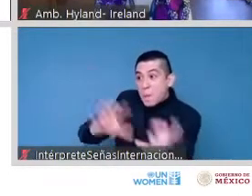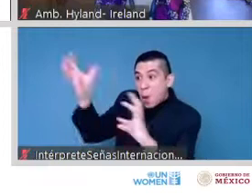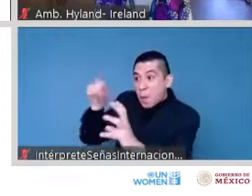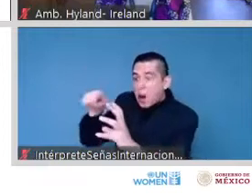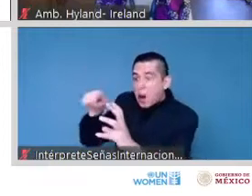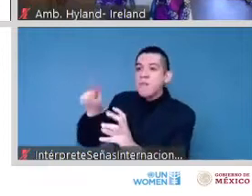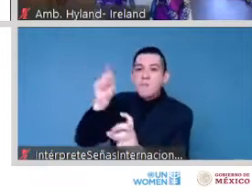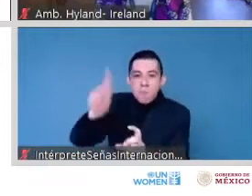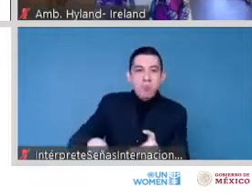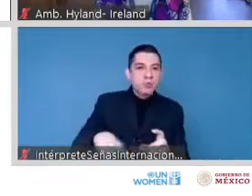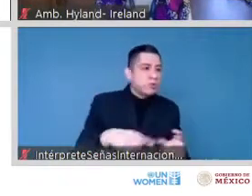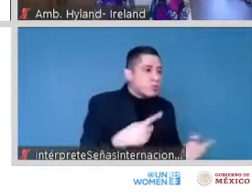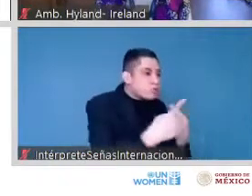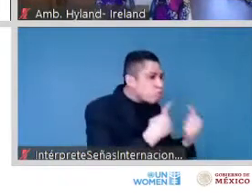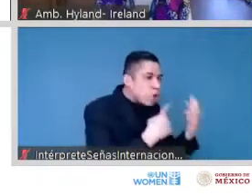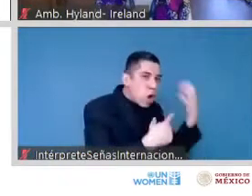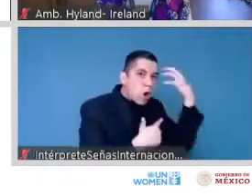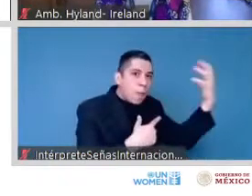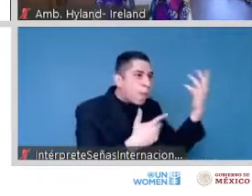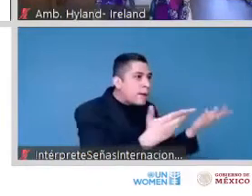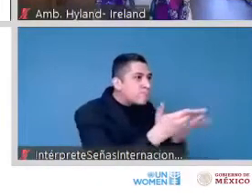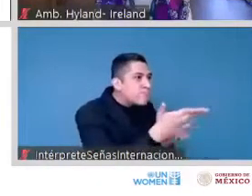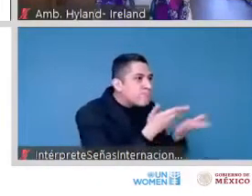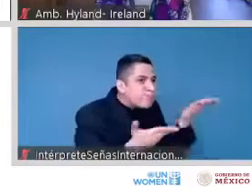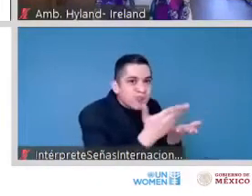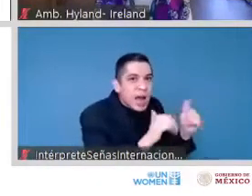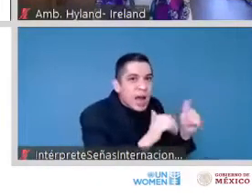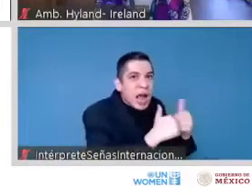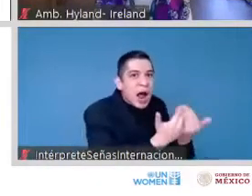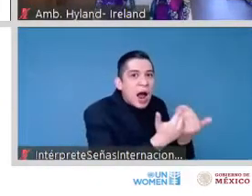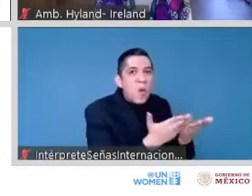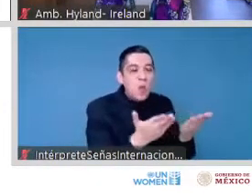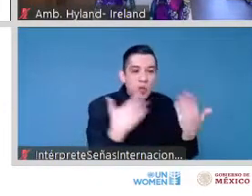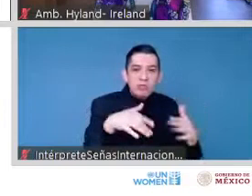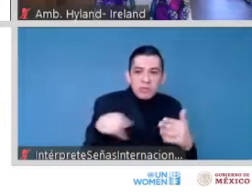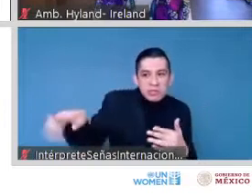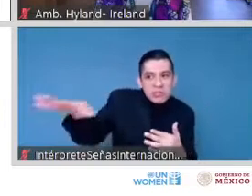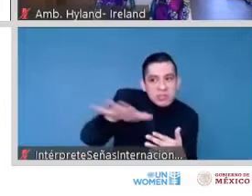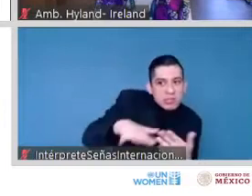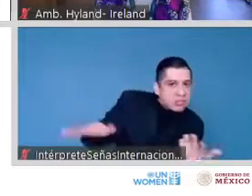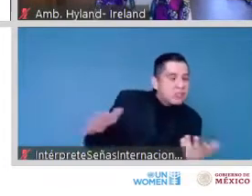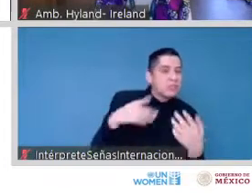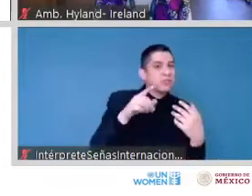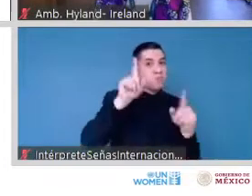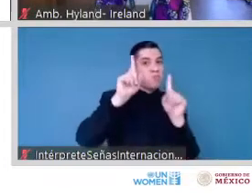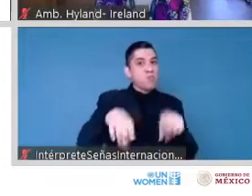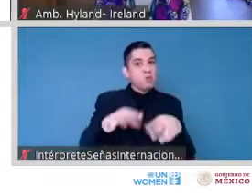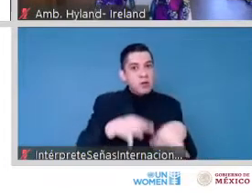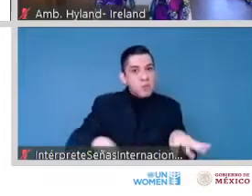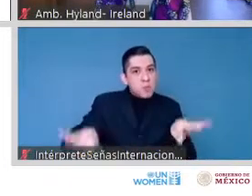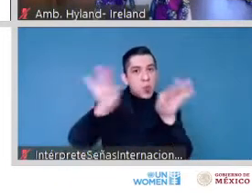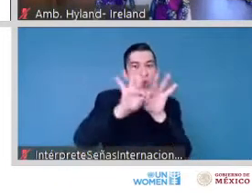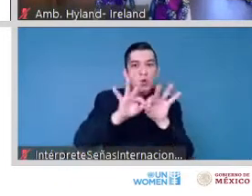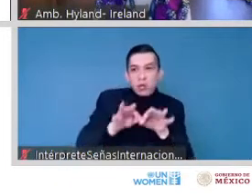zona norte y sur de nuestro departamento. Creo que es muy importante alertar o buscar estrategias frente a este tema de la